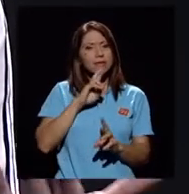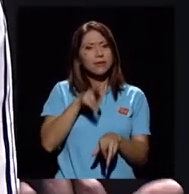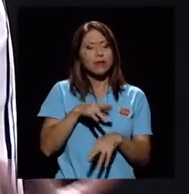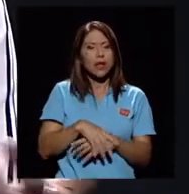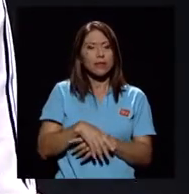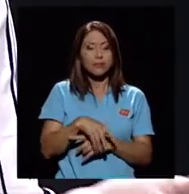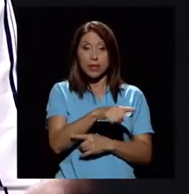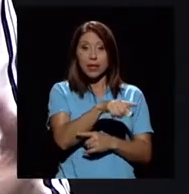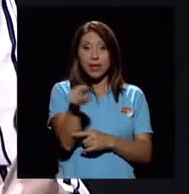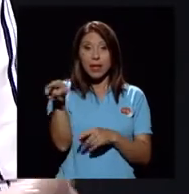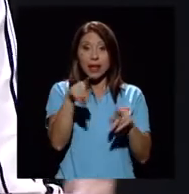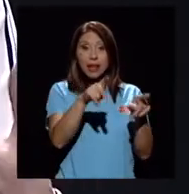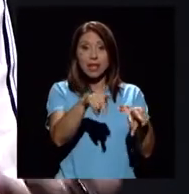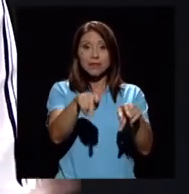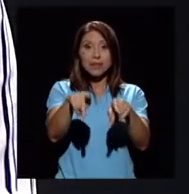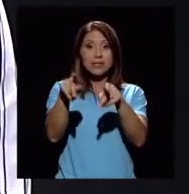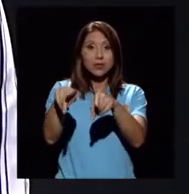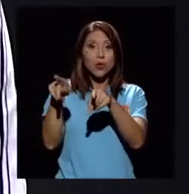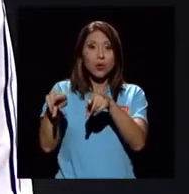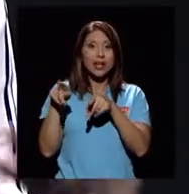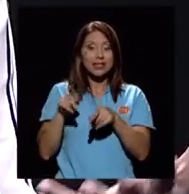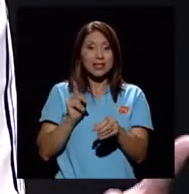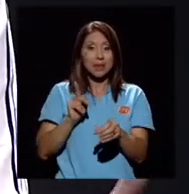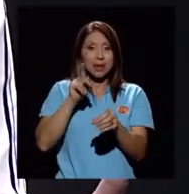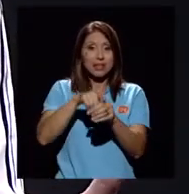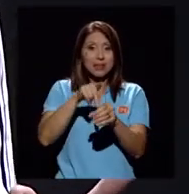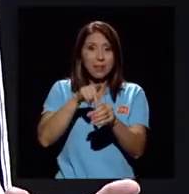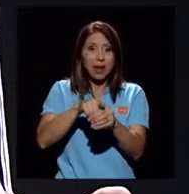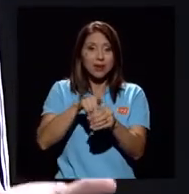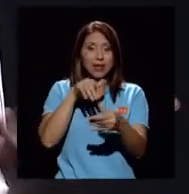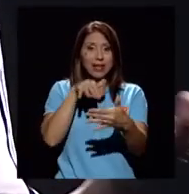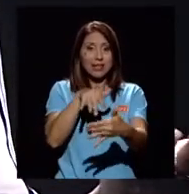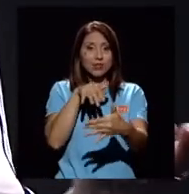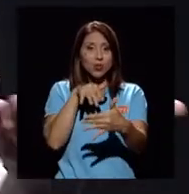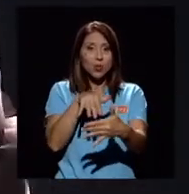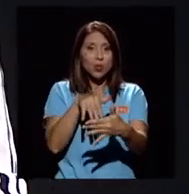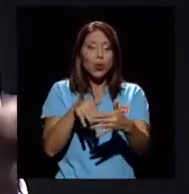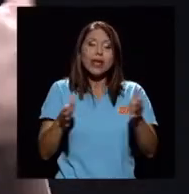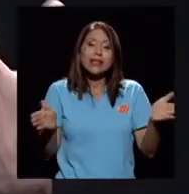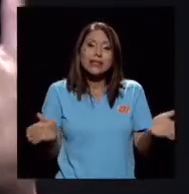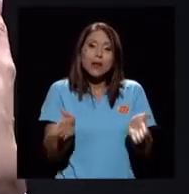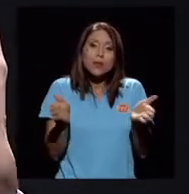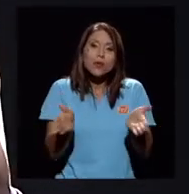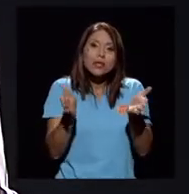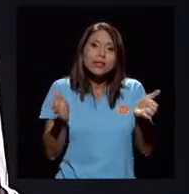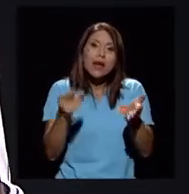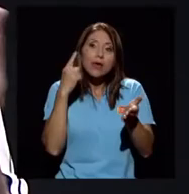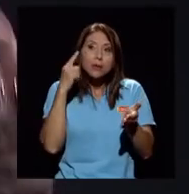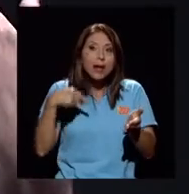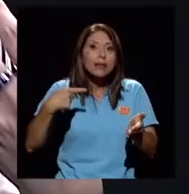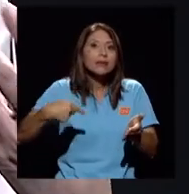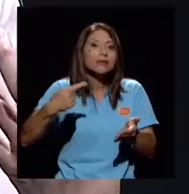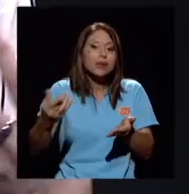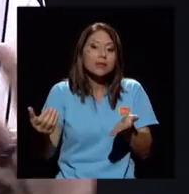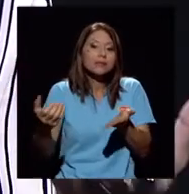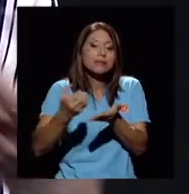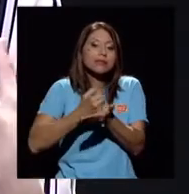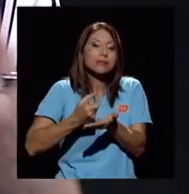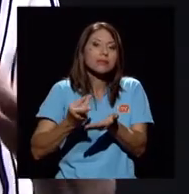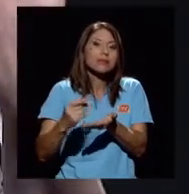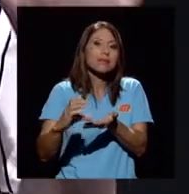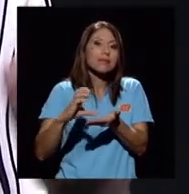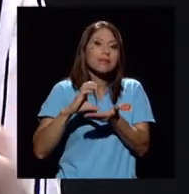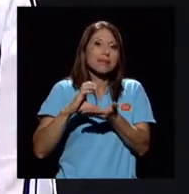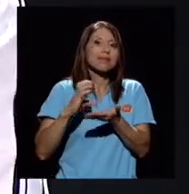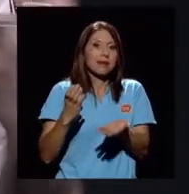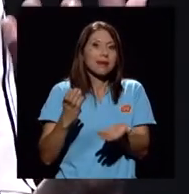están motivadas, los estudiantes que participaron en el estudio están motivados, tanto por recibir más ganancias, que lo que es digamos que